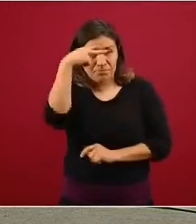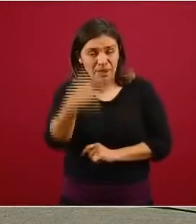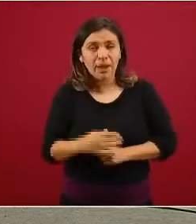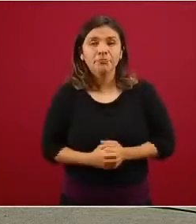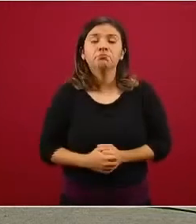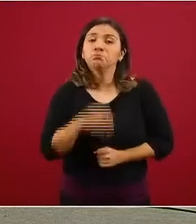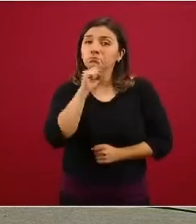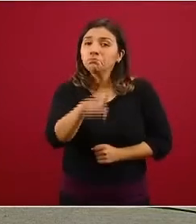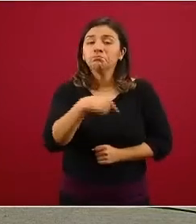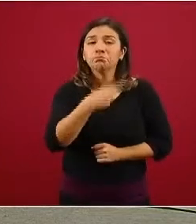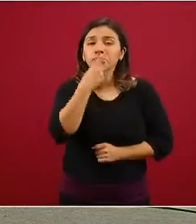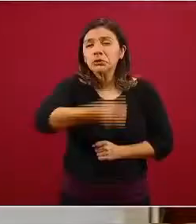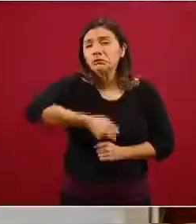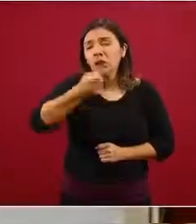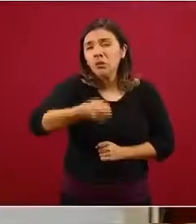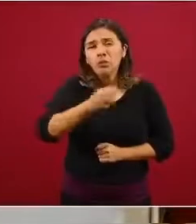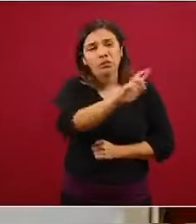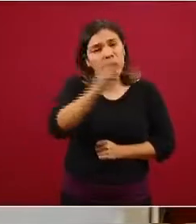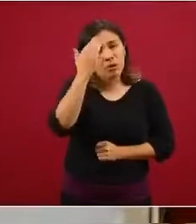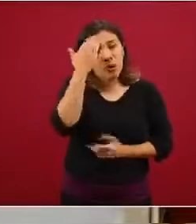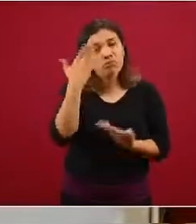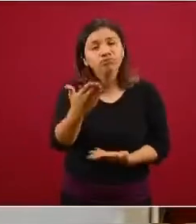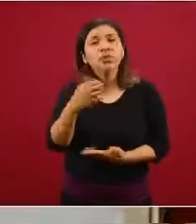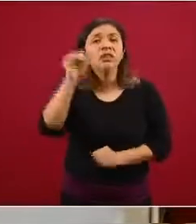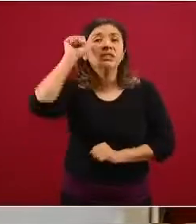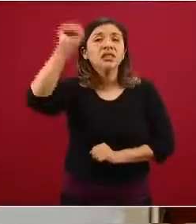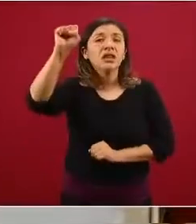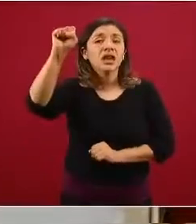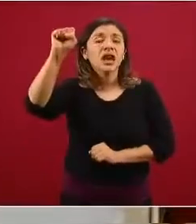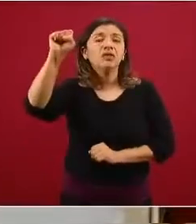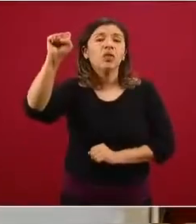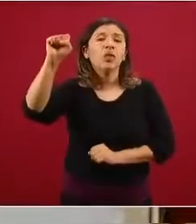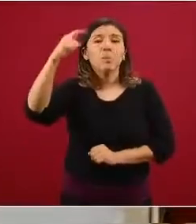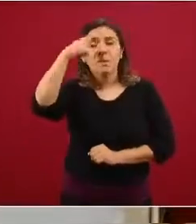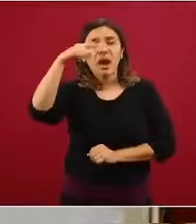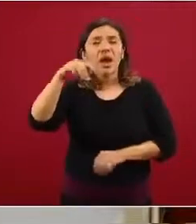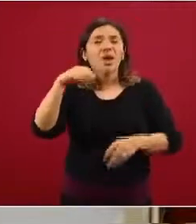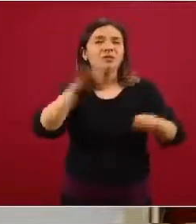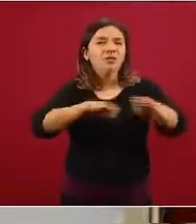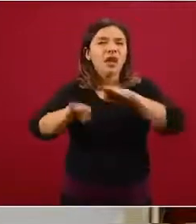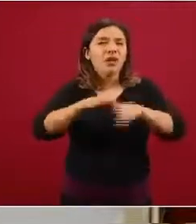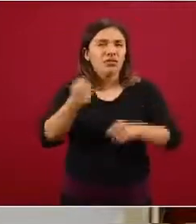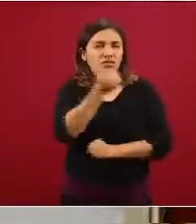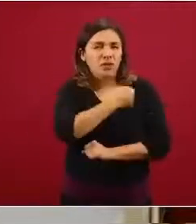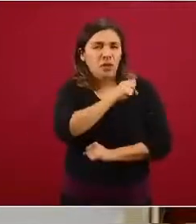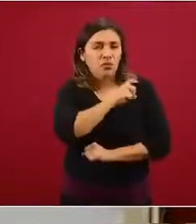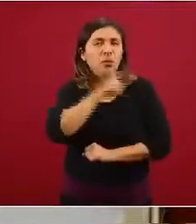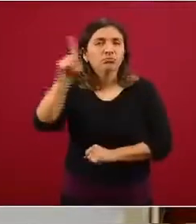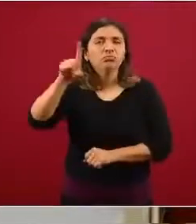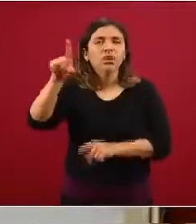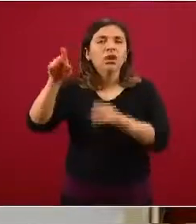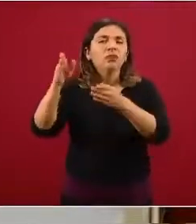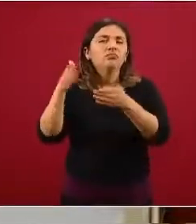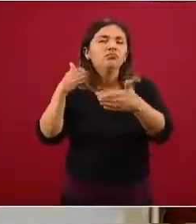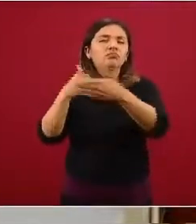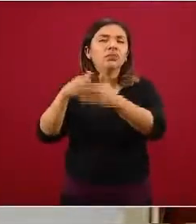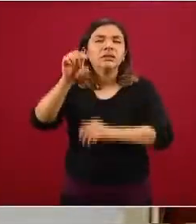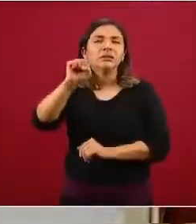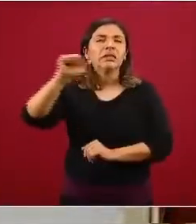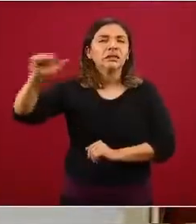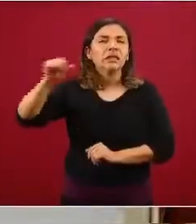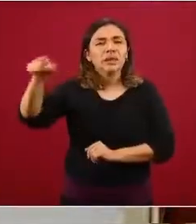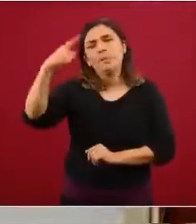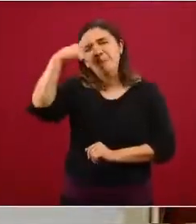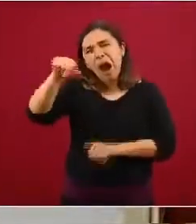También quiero enviar un saludo y un reconocimiento al Sindicato Nacional de Trabajadores de la Salud, en especial a la sección 66, que es la que aglutina a